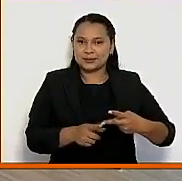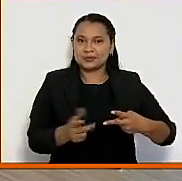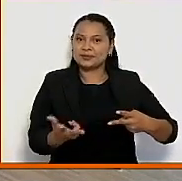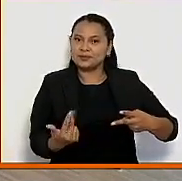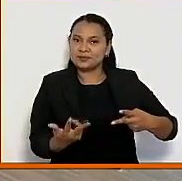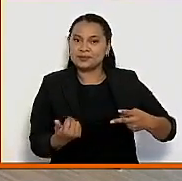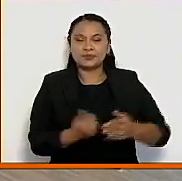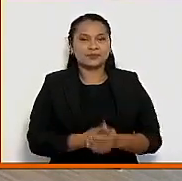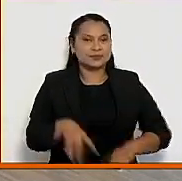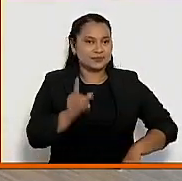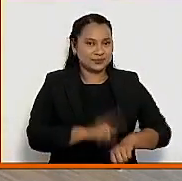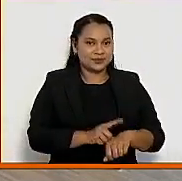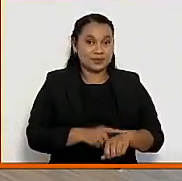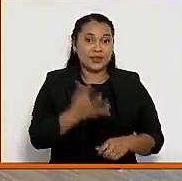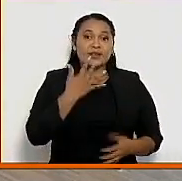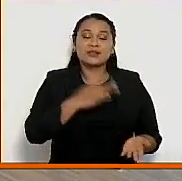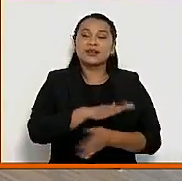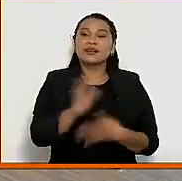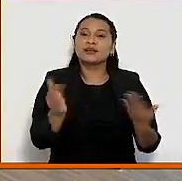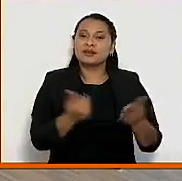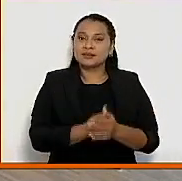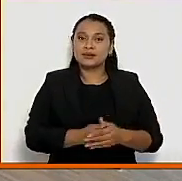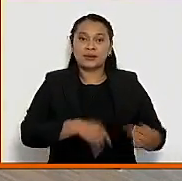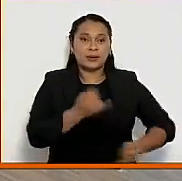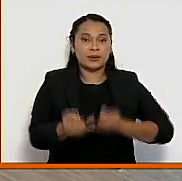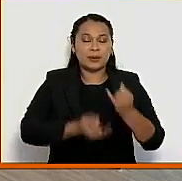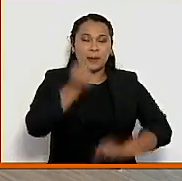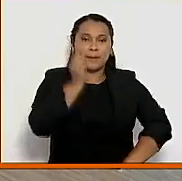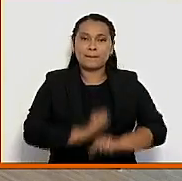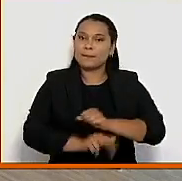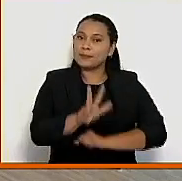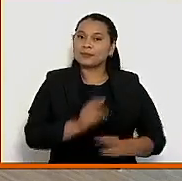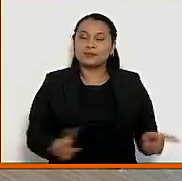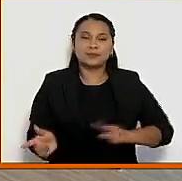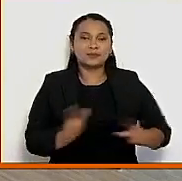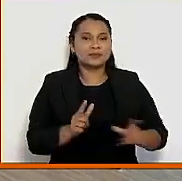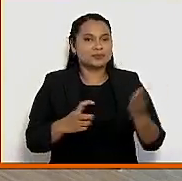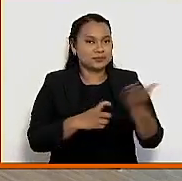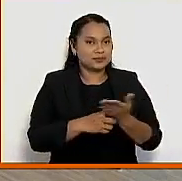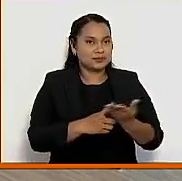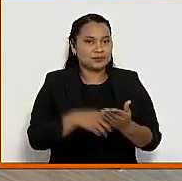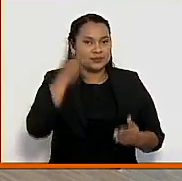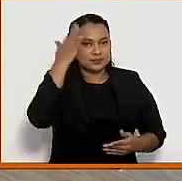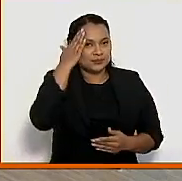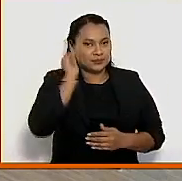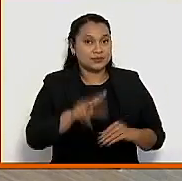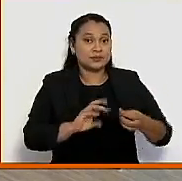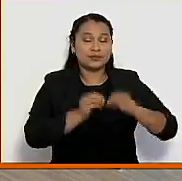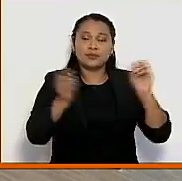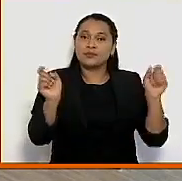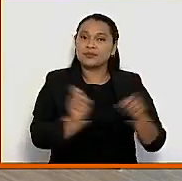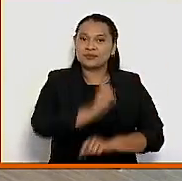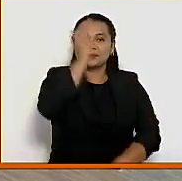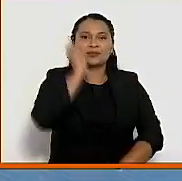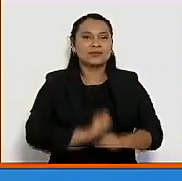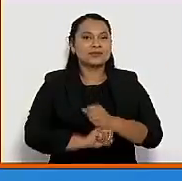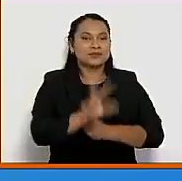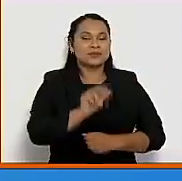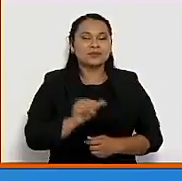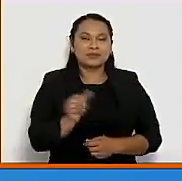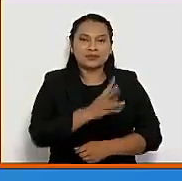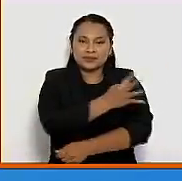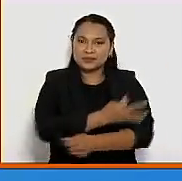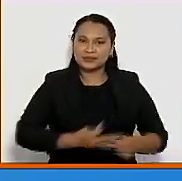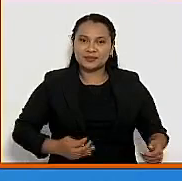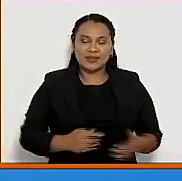Es momento de pegarle la suerte con Pega 3. Espero tengas tu boleto en mano porque vamos a conocer los 3 números ganadores de esta tarde. Suerte, jugador,